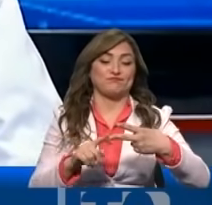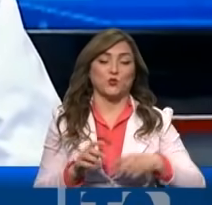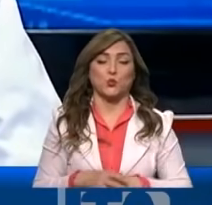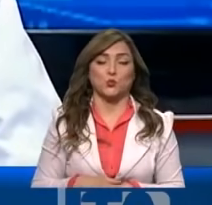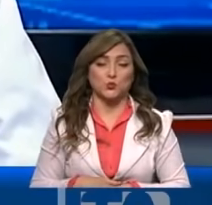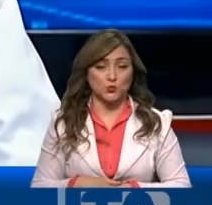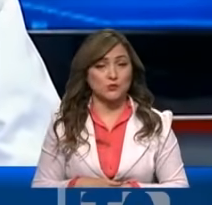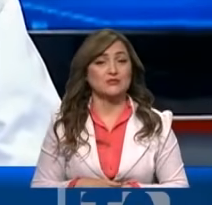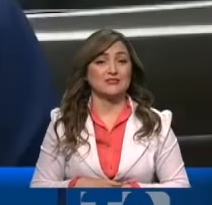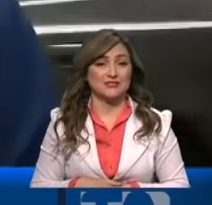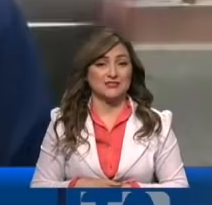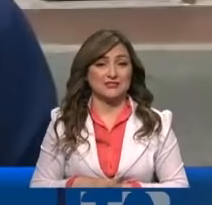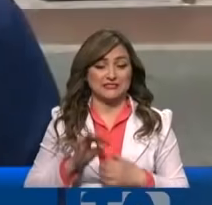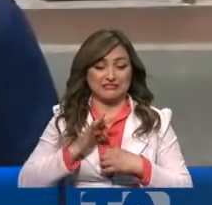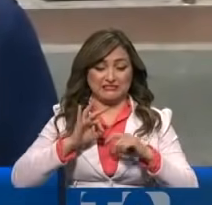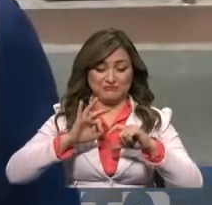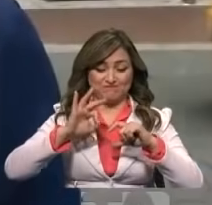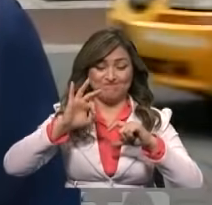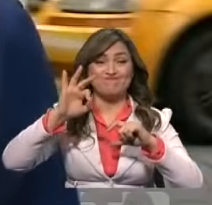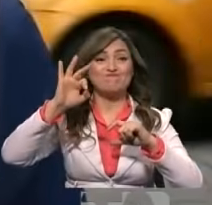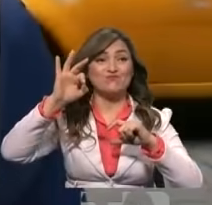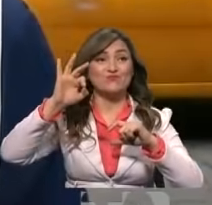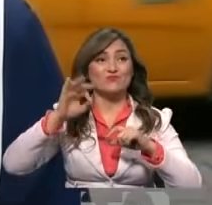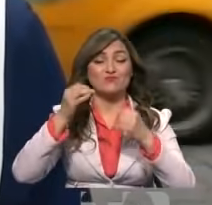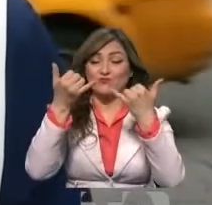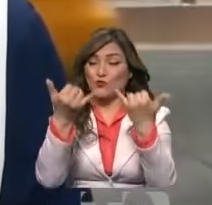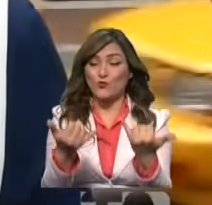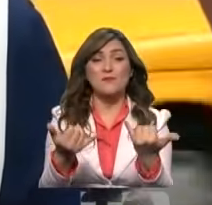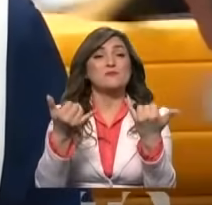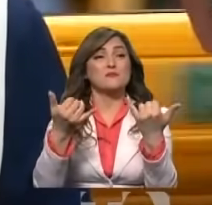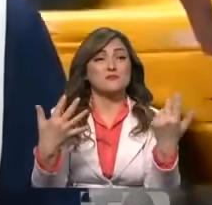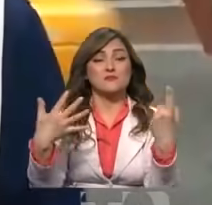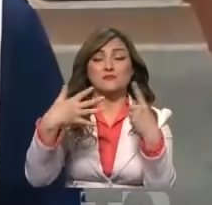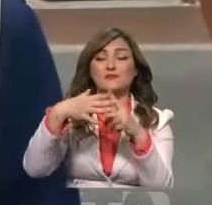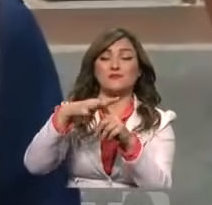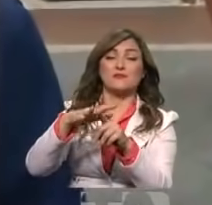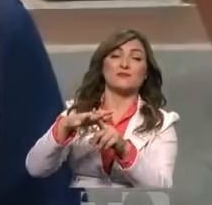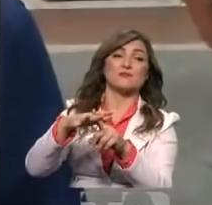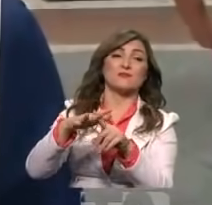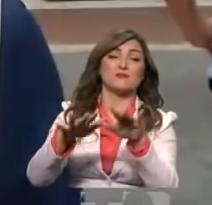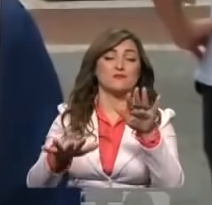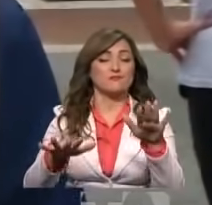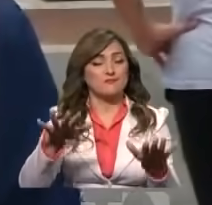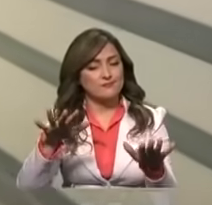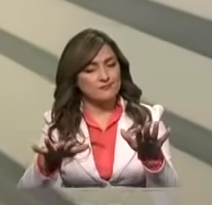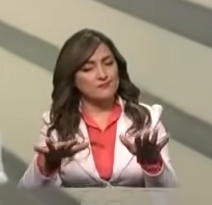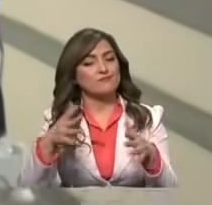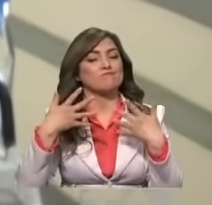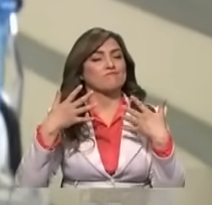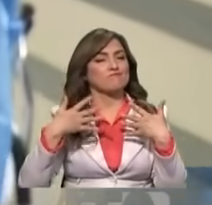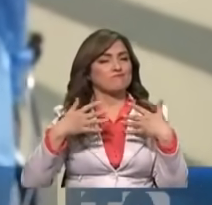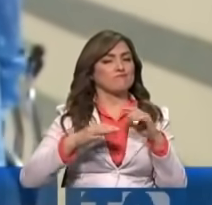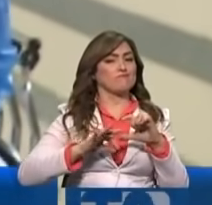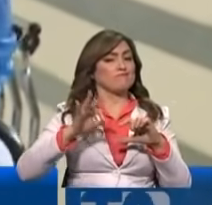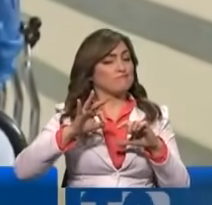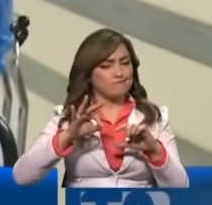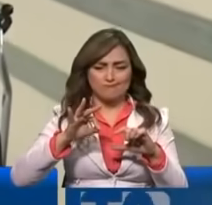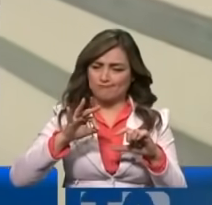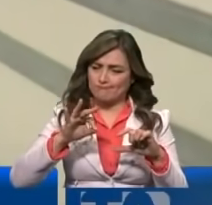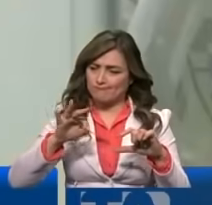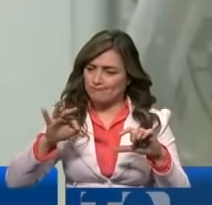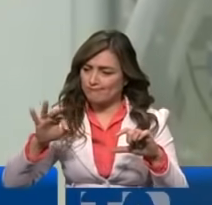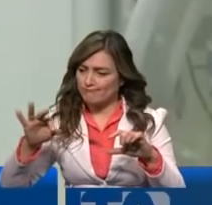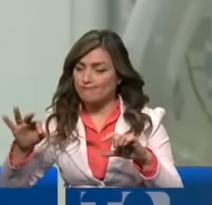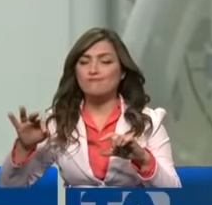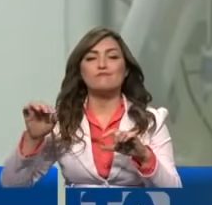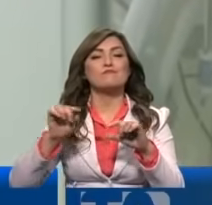que el número de casos aumente. Hasta ahora las cifras reportan una situación epidemiológica estable en la ciudad. Las unidades de cuidados